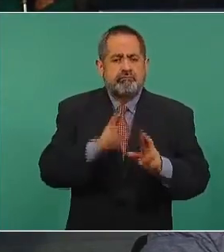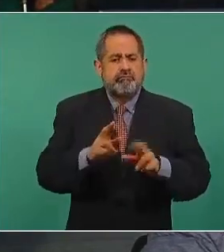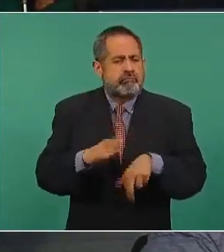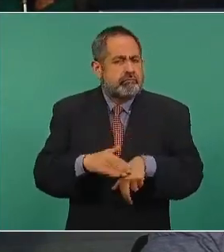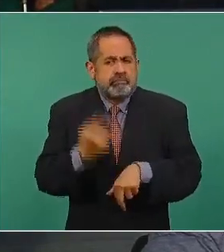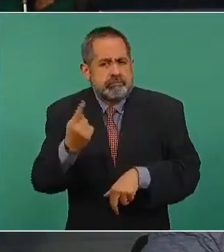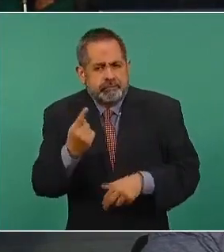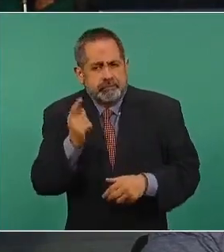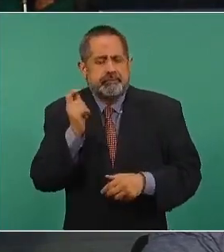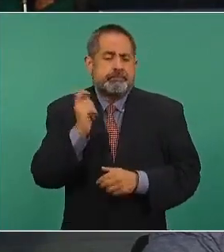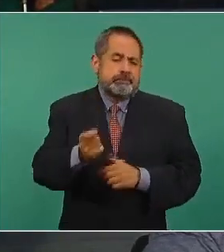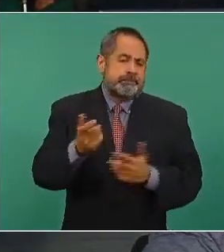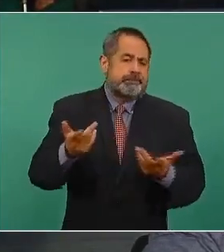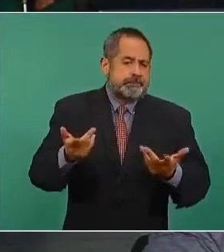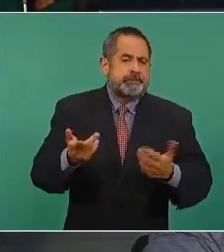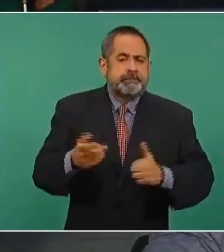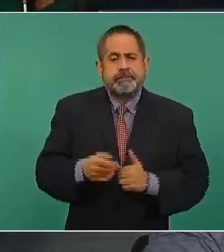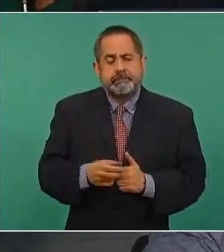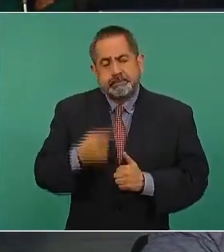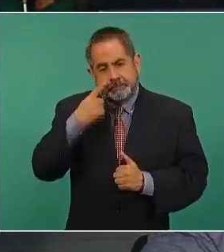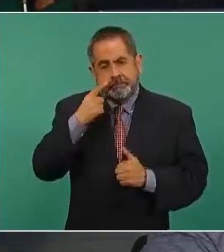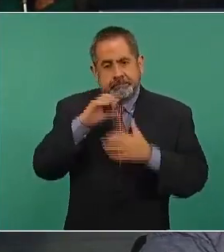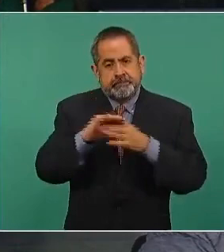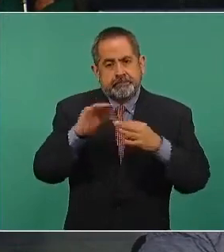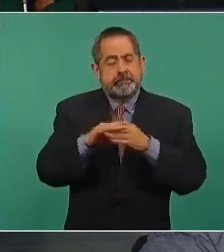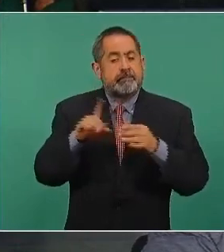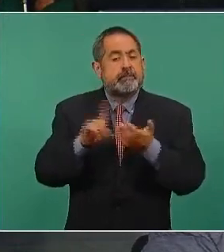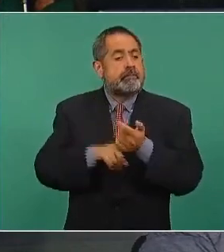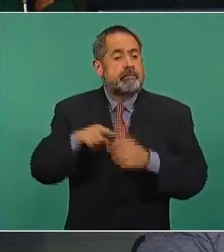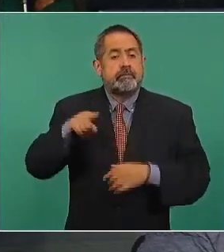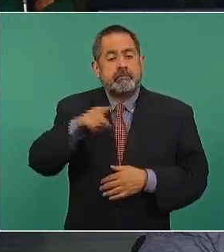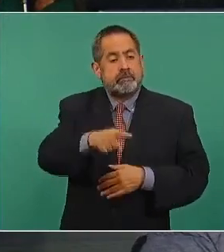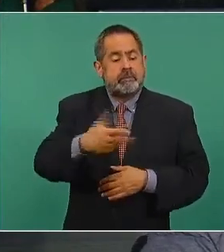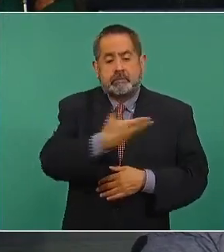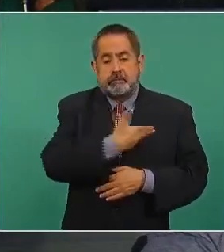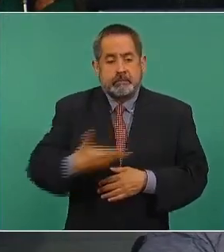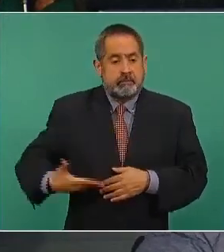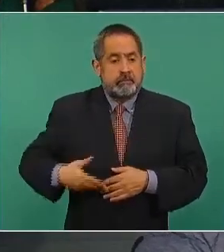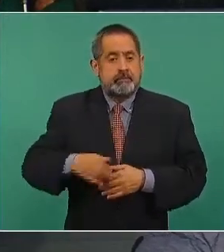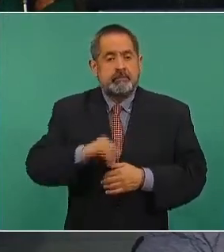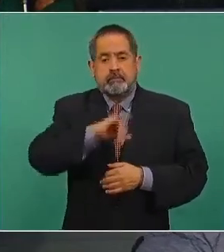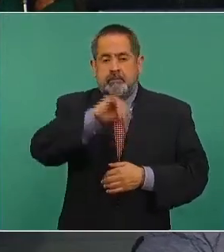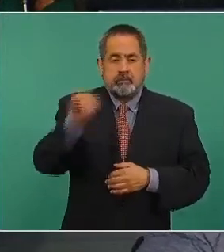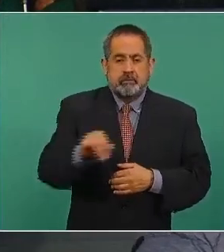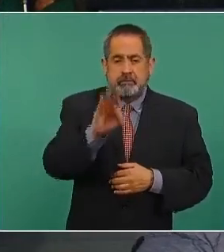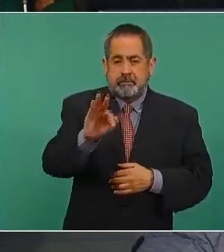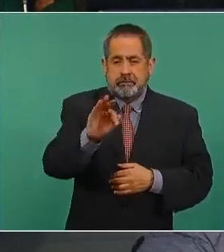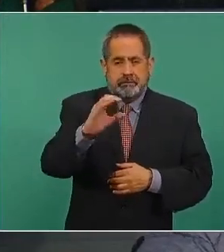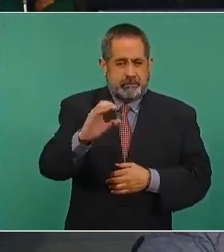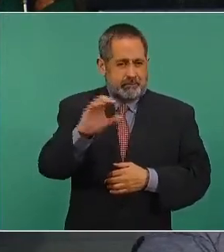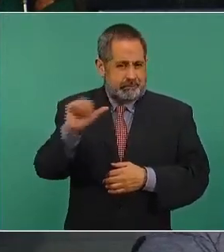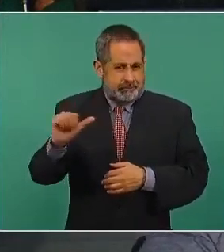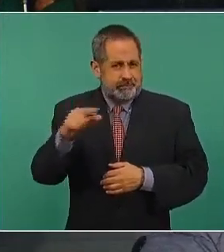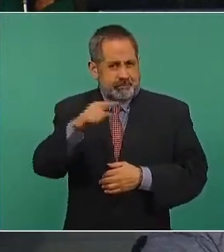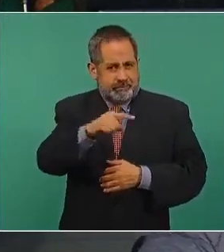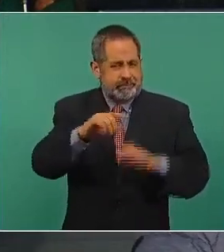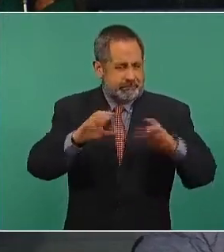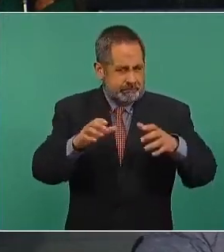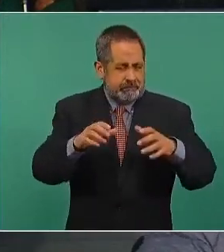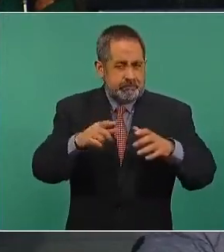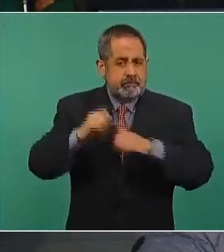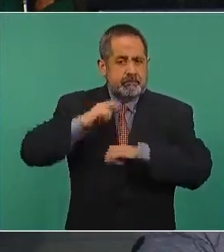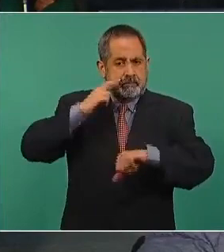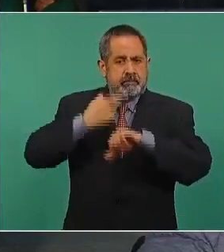debe? Bueno, presidente, pues fíjese que la presidenta de la Junta Federal de Conciliación y Arbitraje,